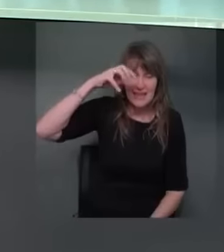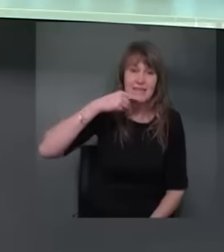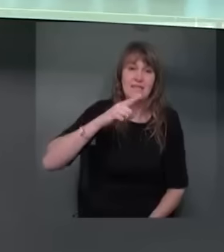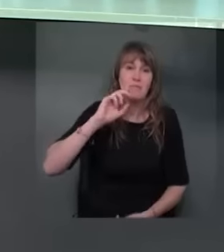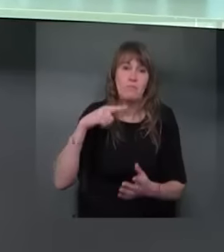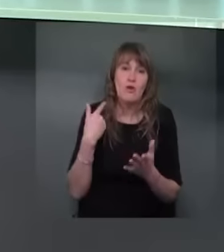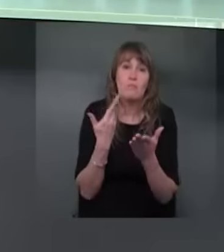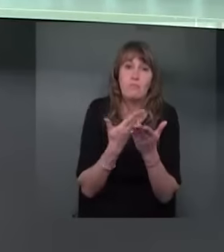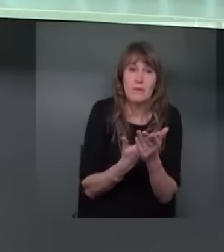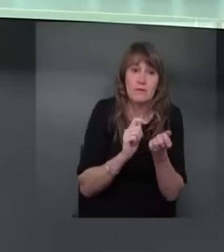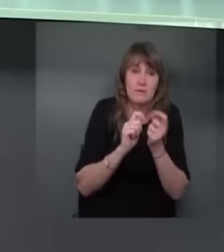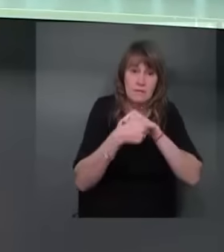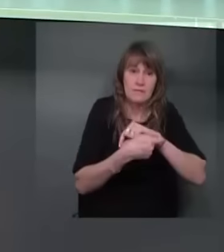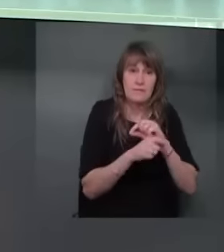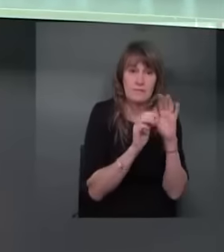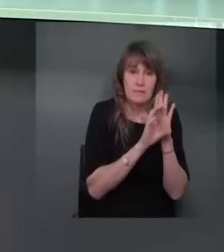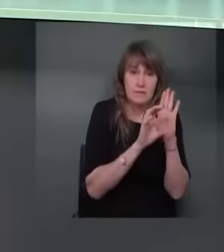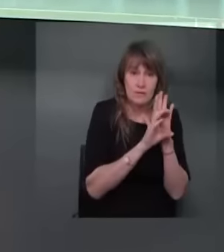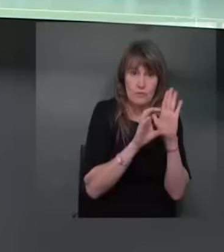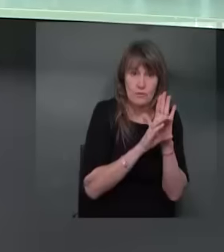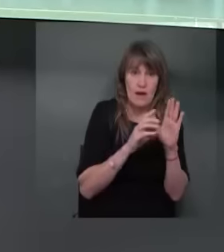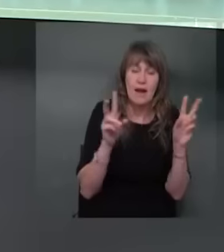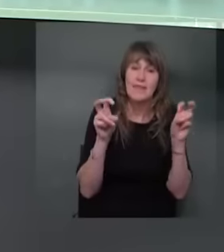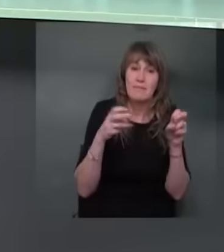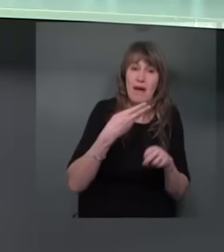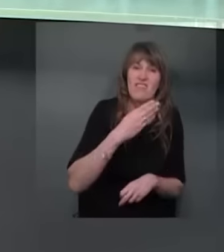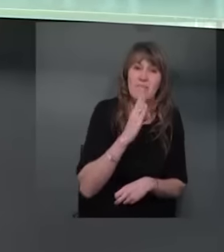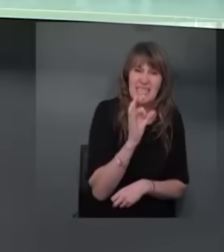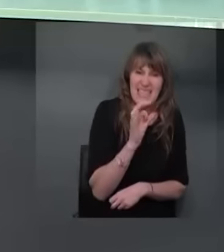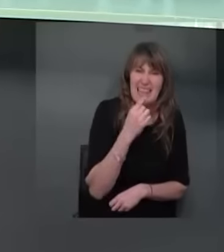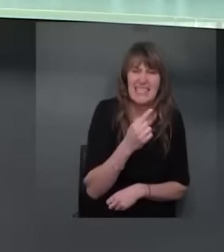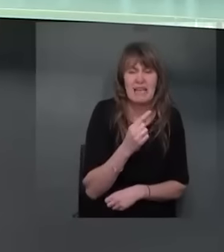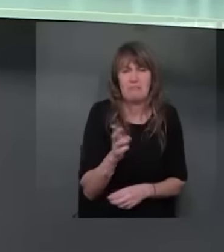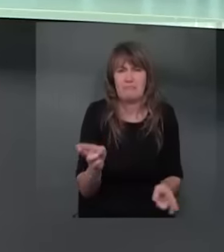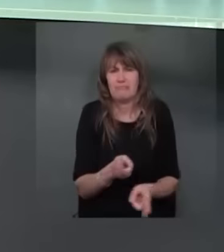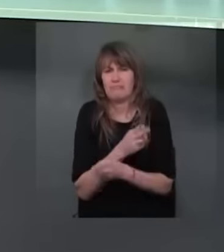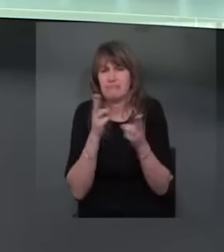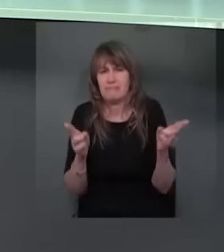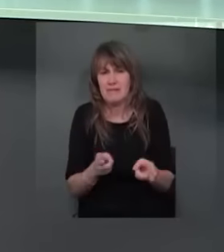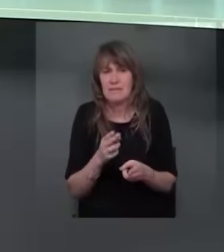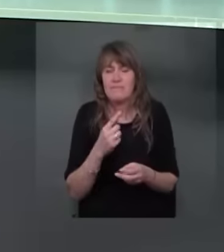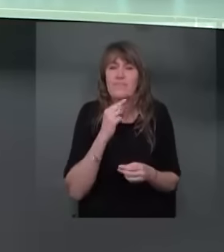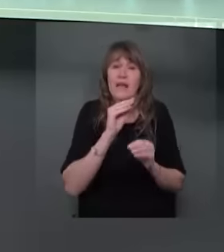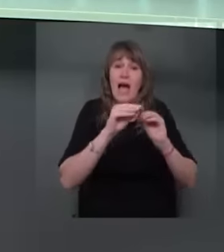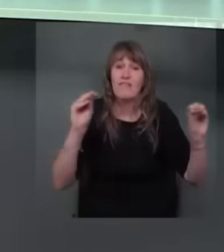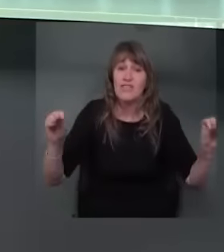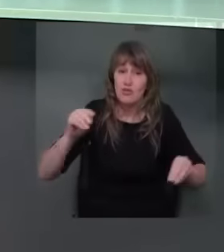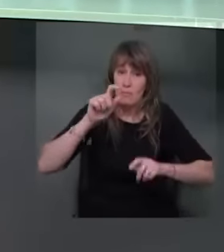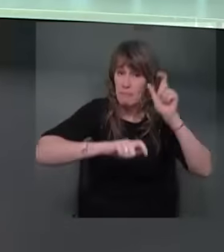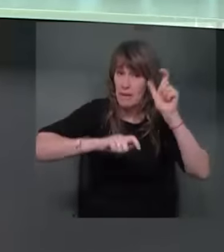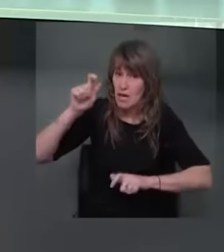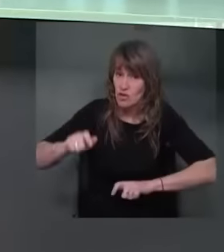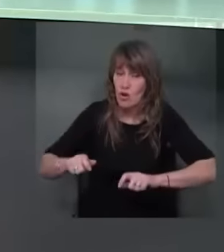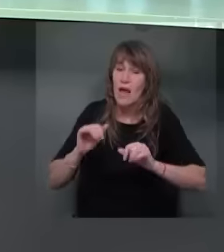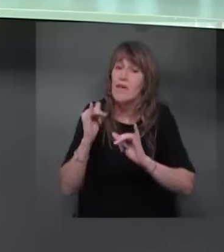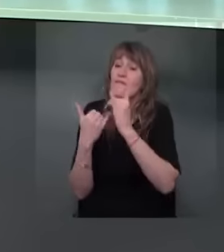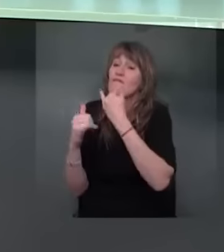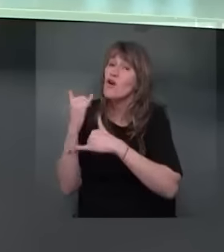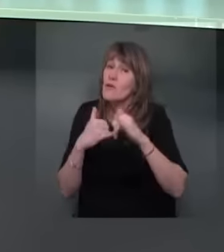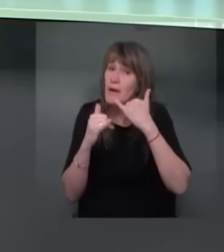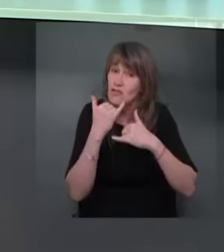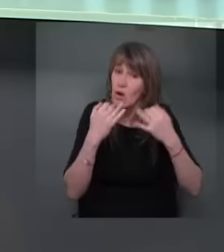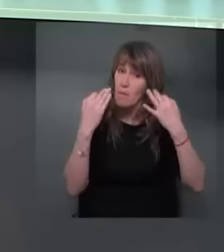sobre aspectos previsionales Precisamente es demagógica llamó a informar a la población para evitar el triunfo del